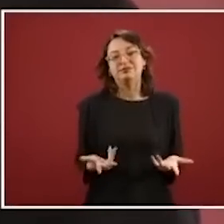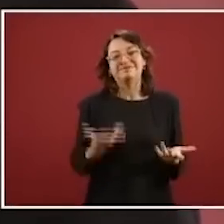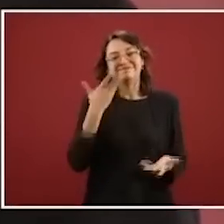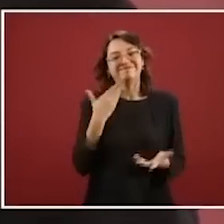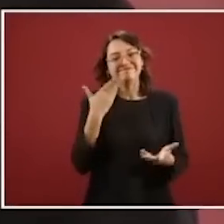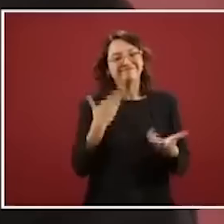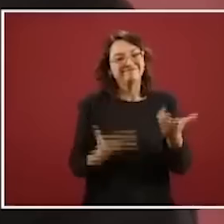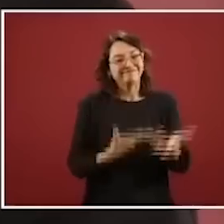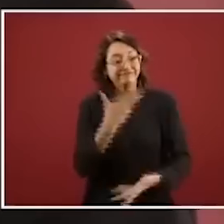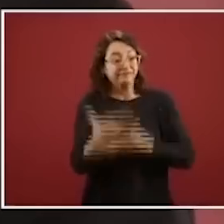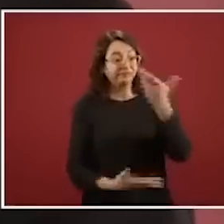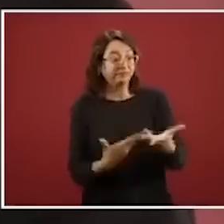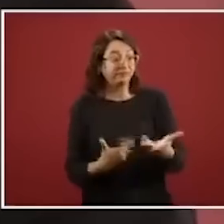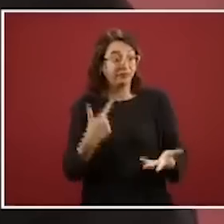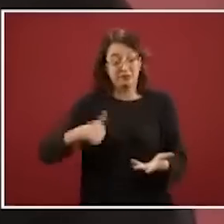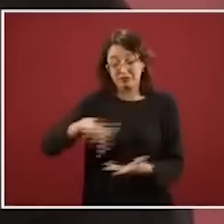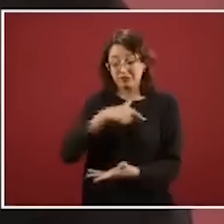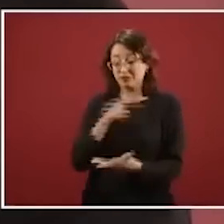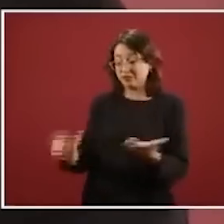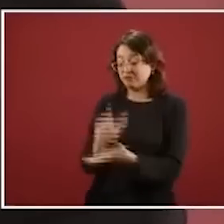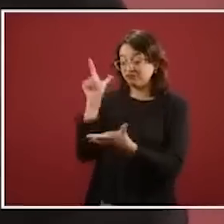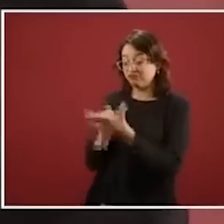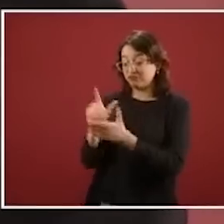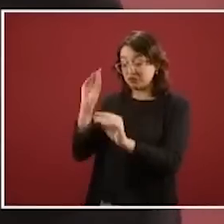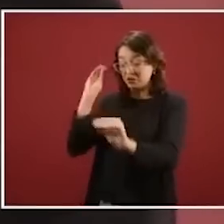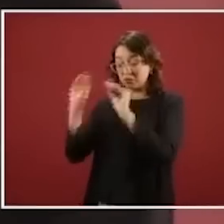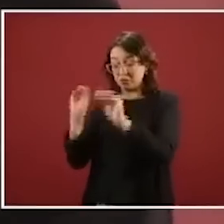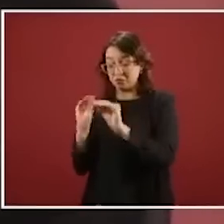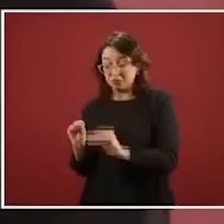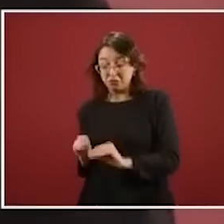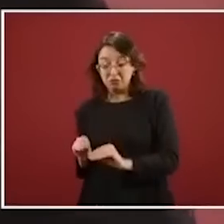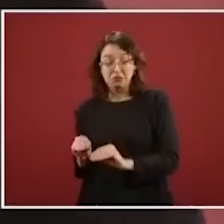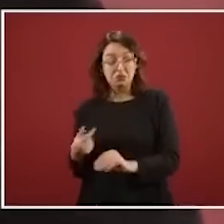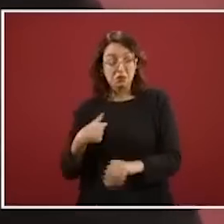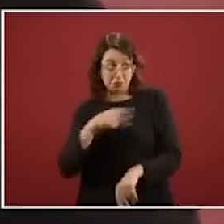implementación tampoco vamos a consultarles si ustedes no modifican esto.